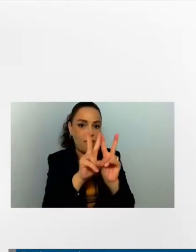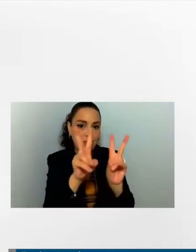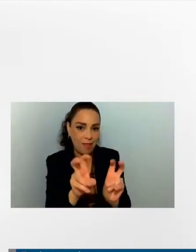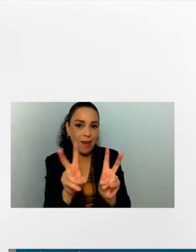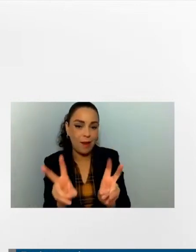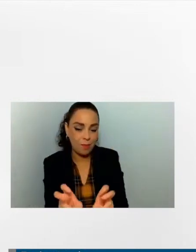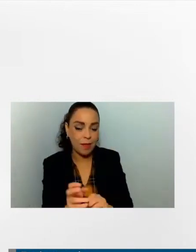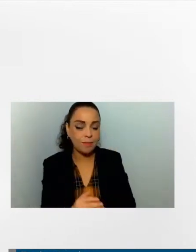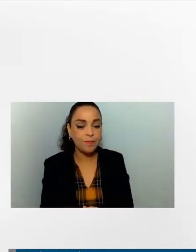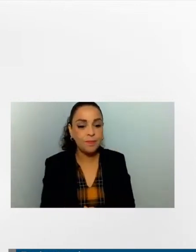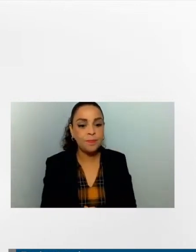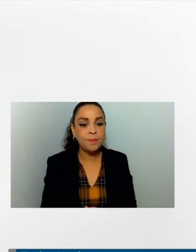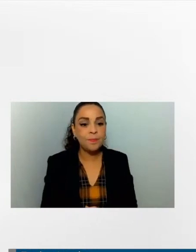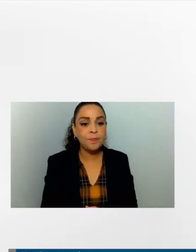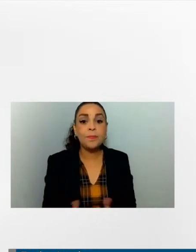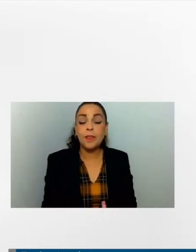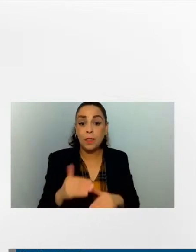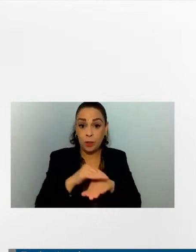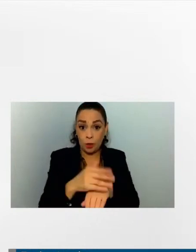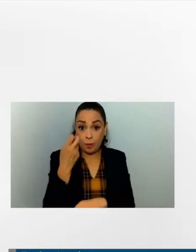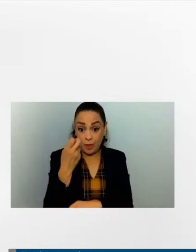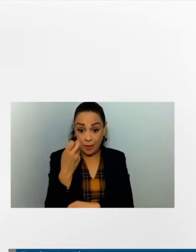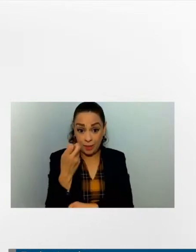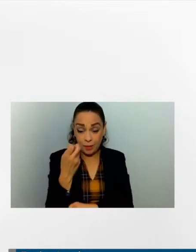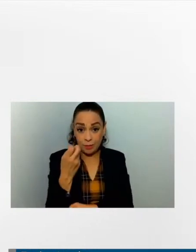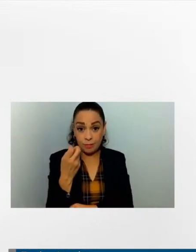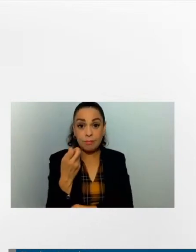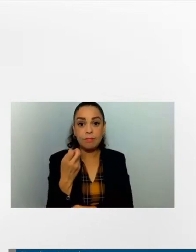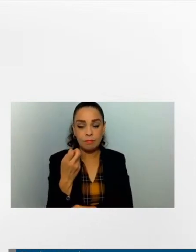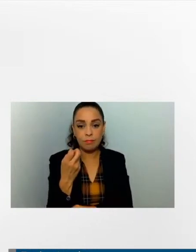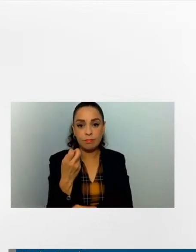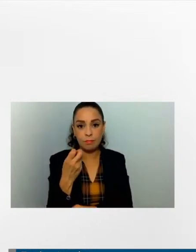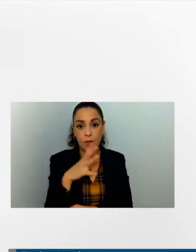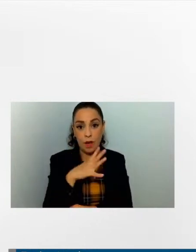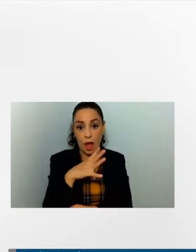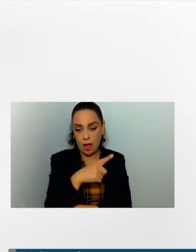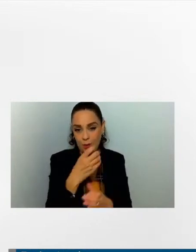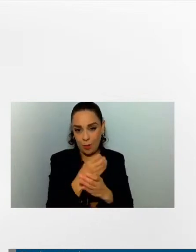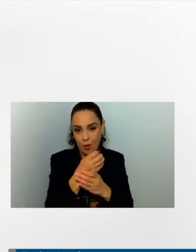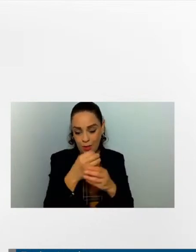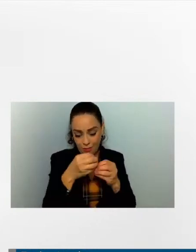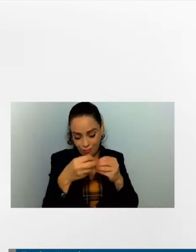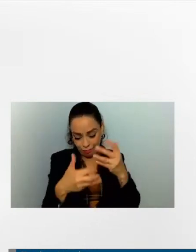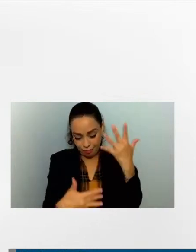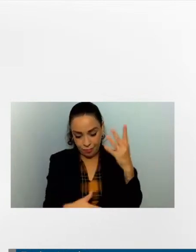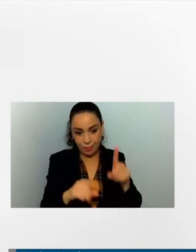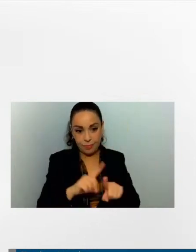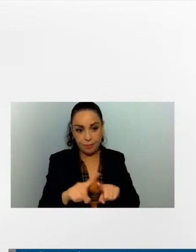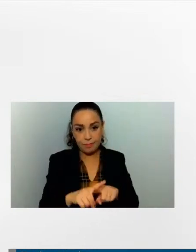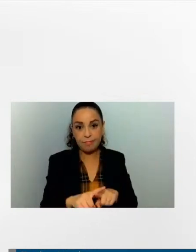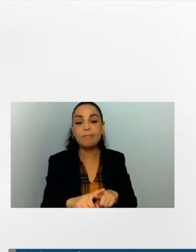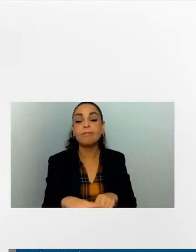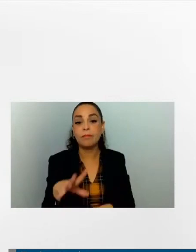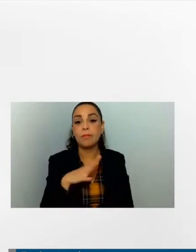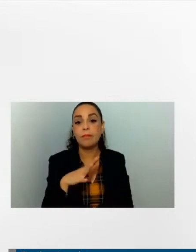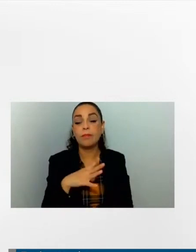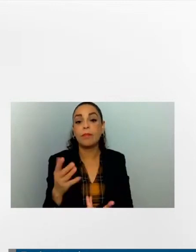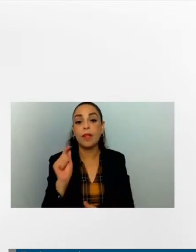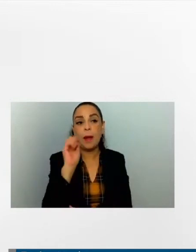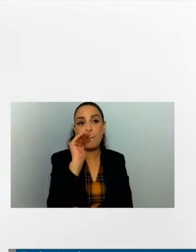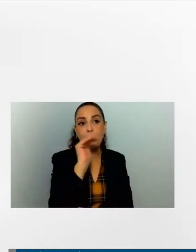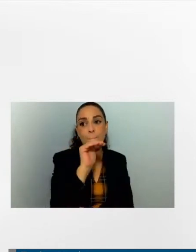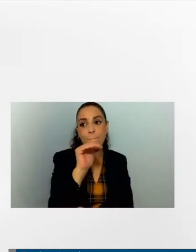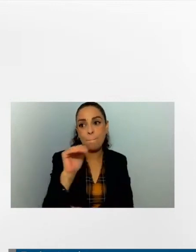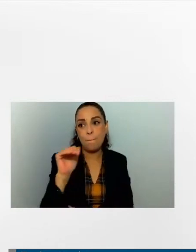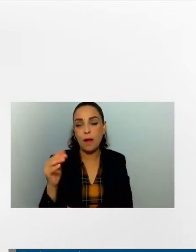También, bueno, creo que de estos temas, y ahí se ven los casos que se listan en el cuaderno, pues también surgen estos reclamos que en la mayoría de los casos, o